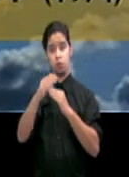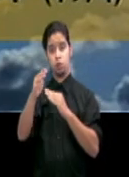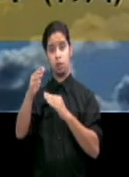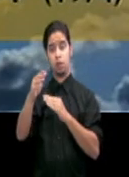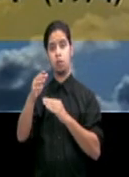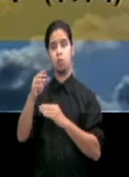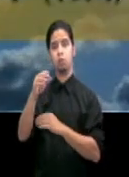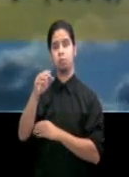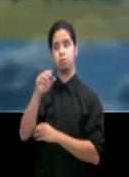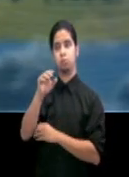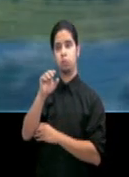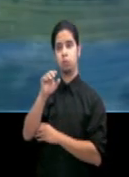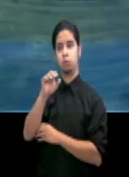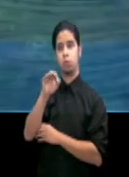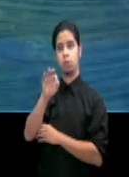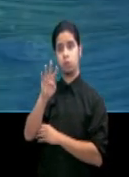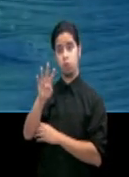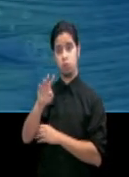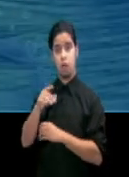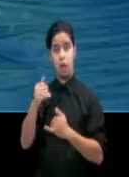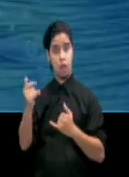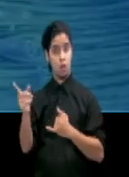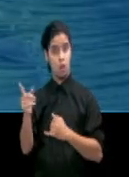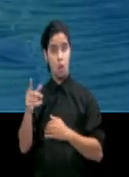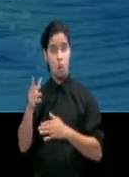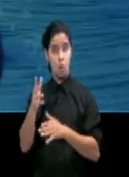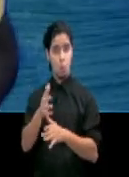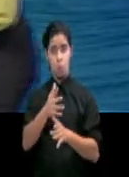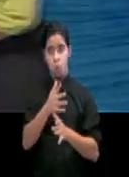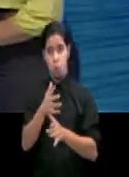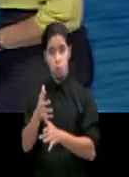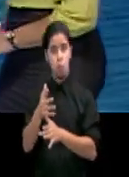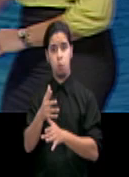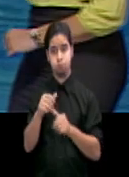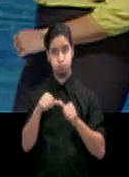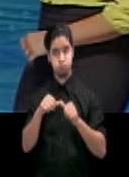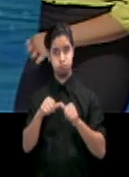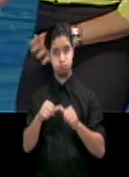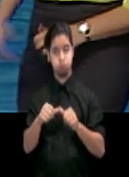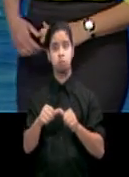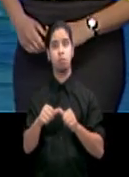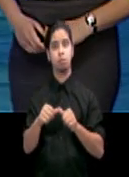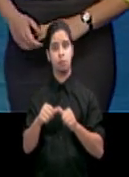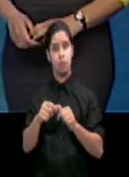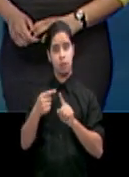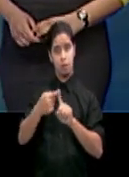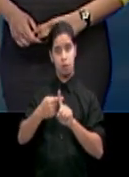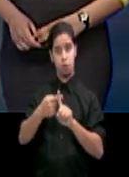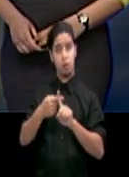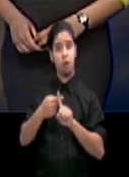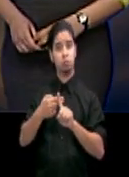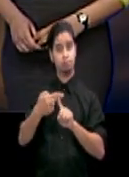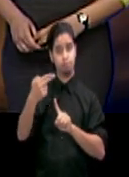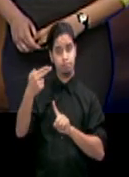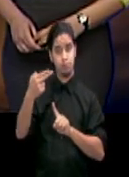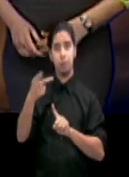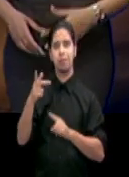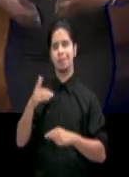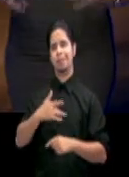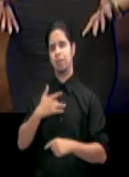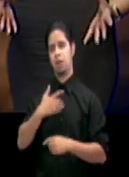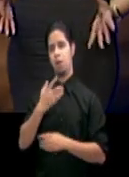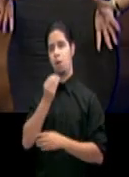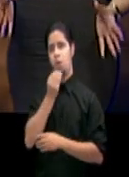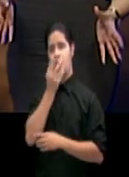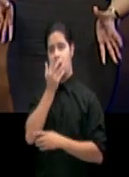1974. El viento ha estado persistente, hoy sopla del sureste y permite esas altas temperaturas con sensación de calor bien desagradable,